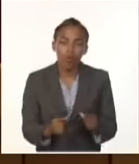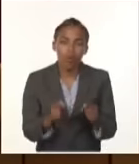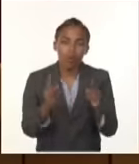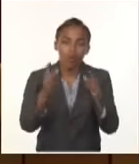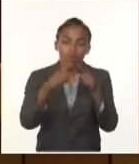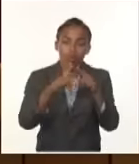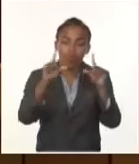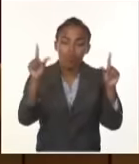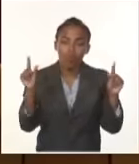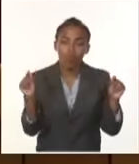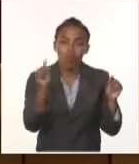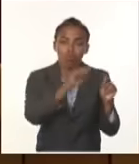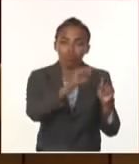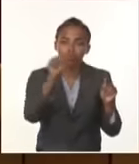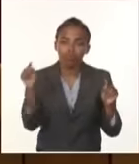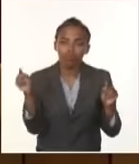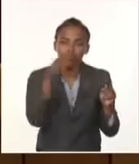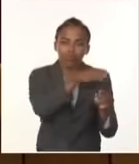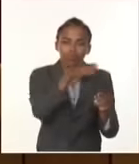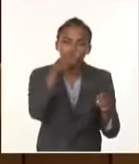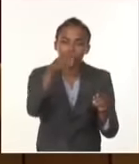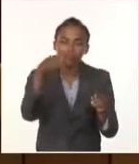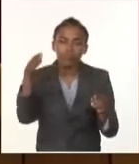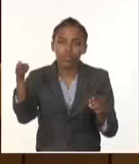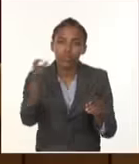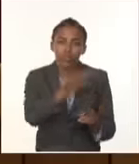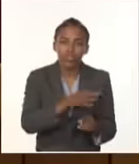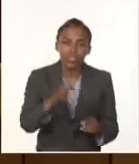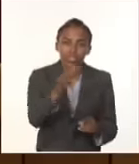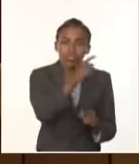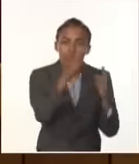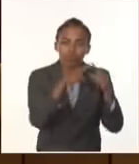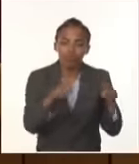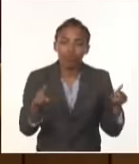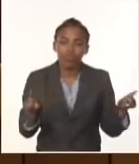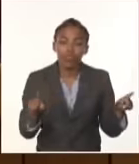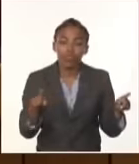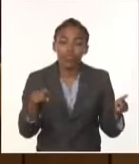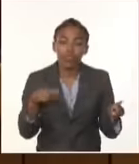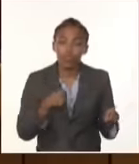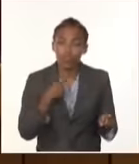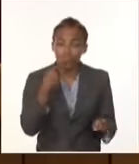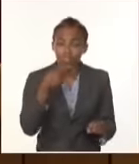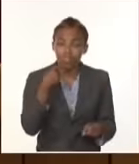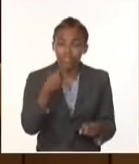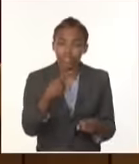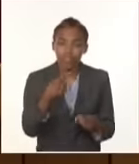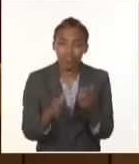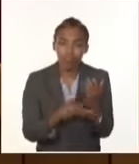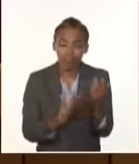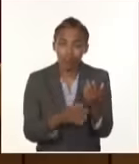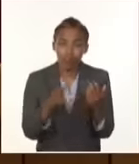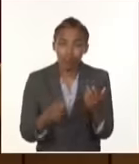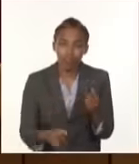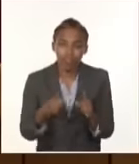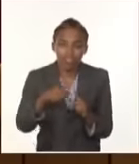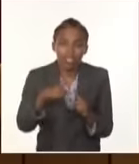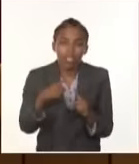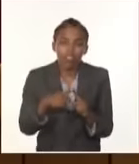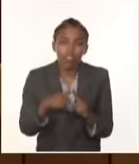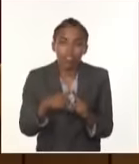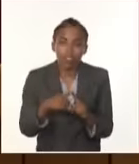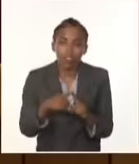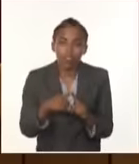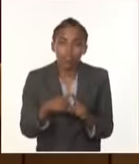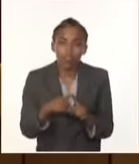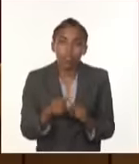Vamos municipio a municipio y les puedo asegurar que hemos sido testigos de alentadoras experiencias, algunas